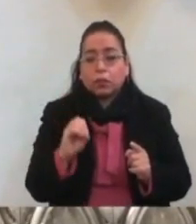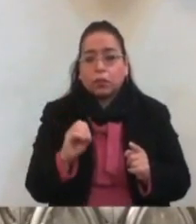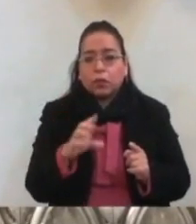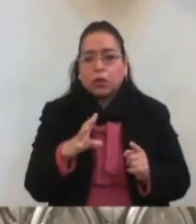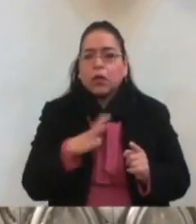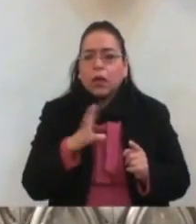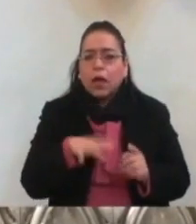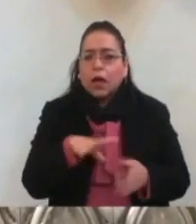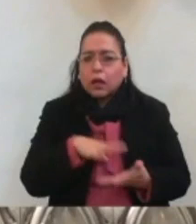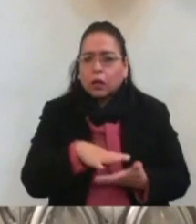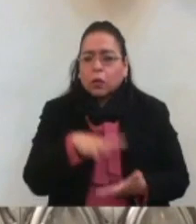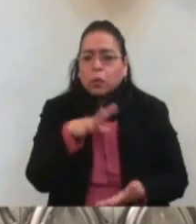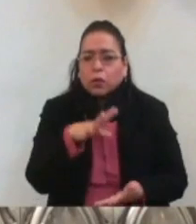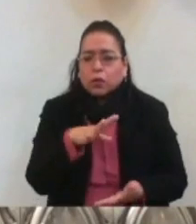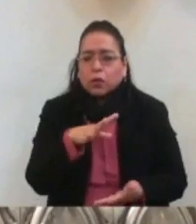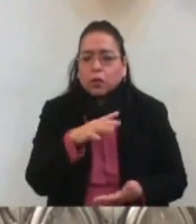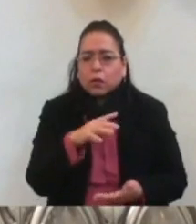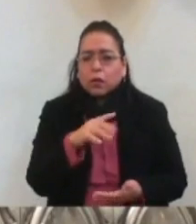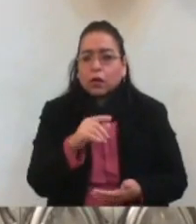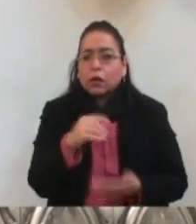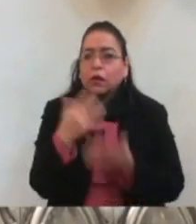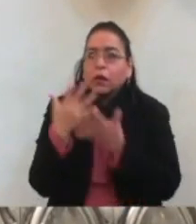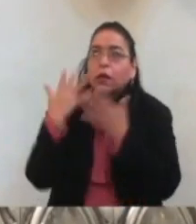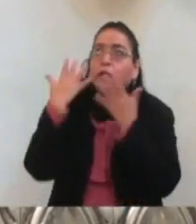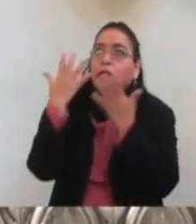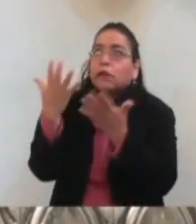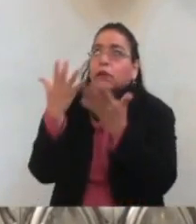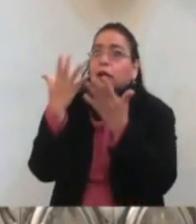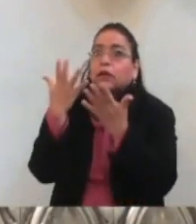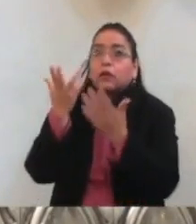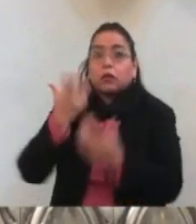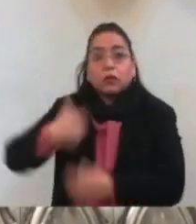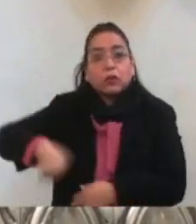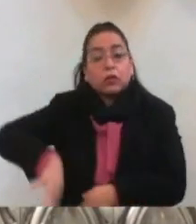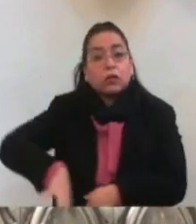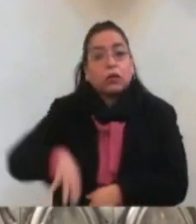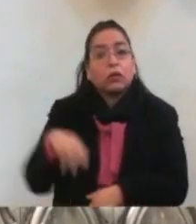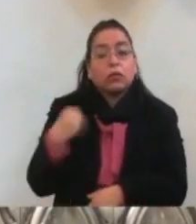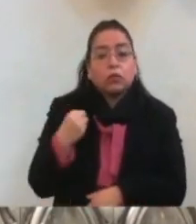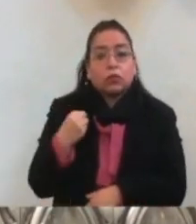nosotros el deseo de seguir adelante